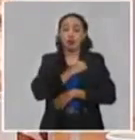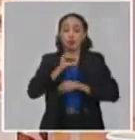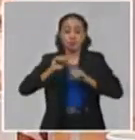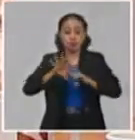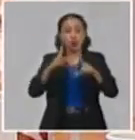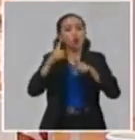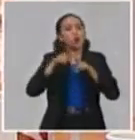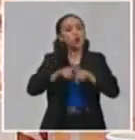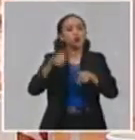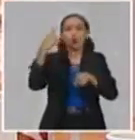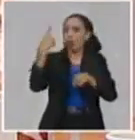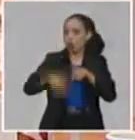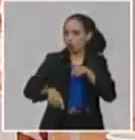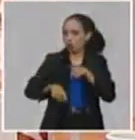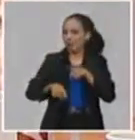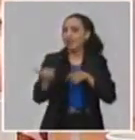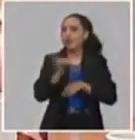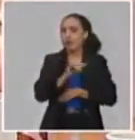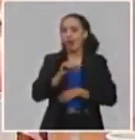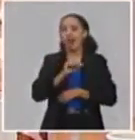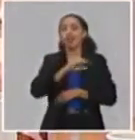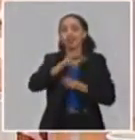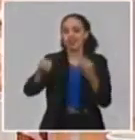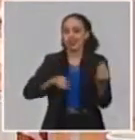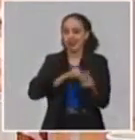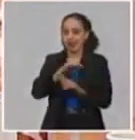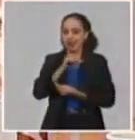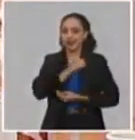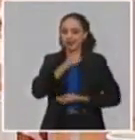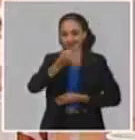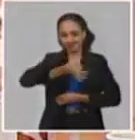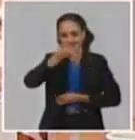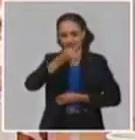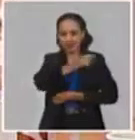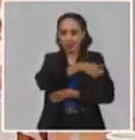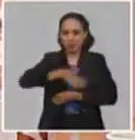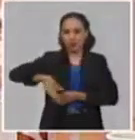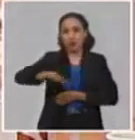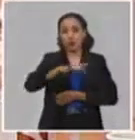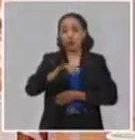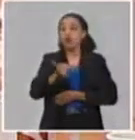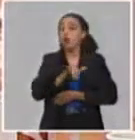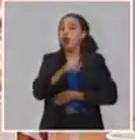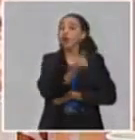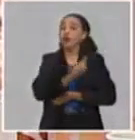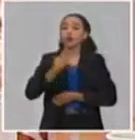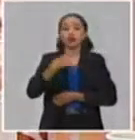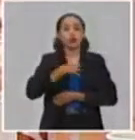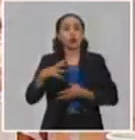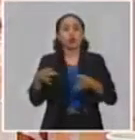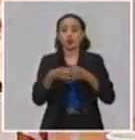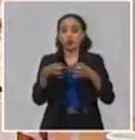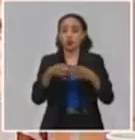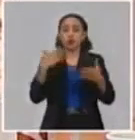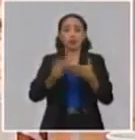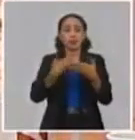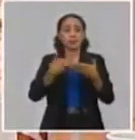legal para esta actividad. Y tenemos un grupo de empresas especializadas que están